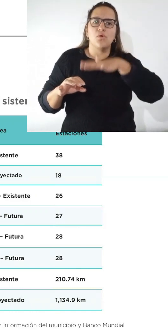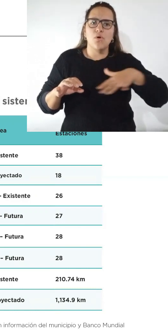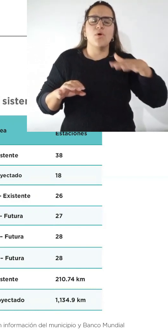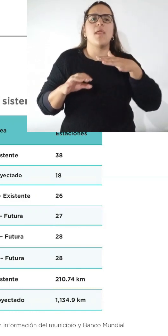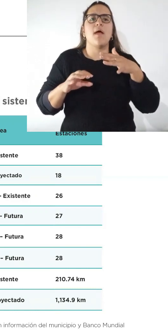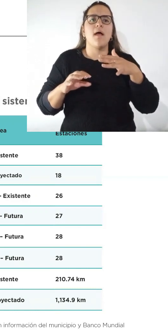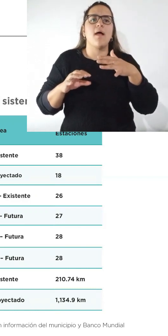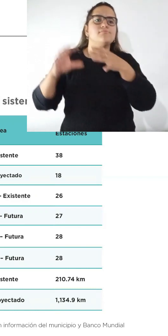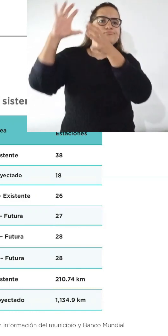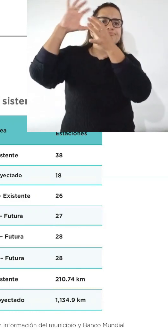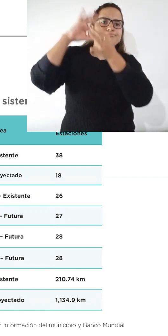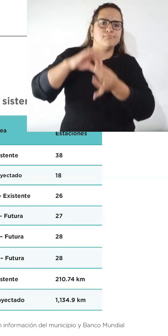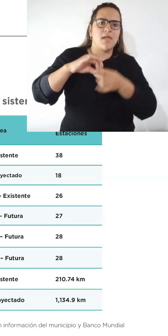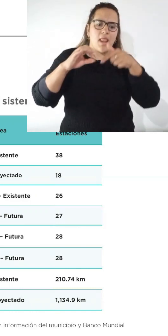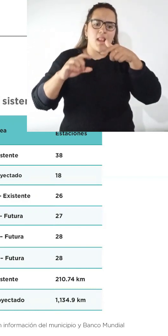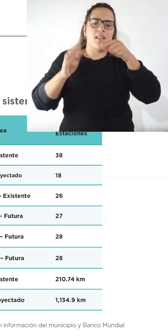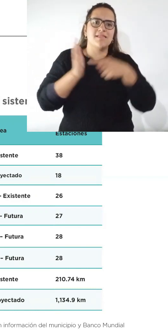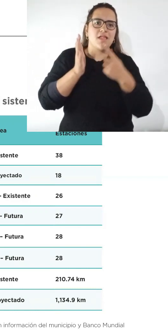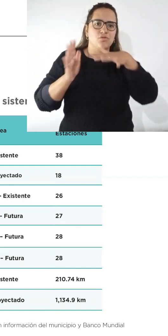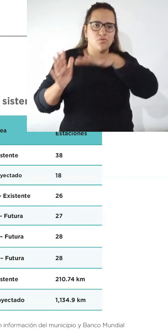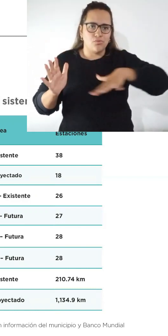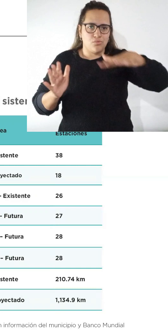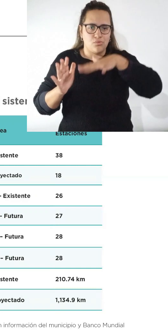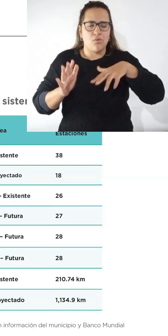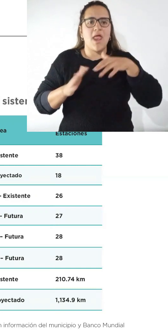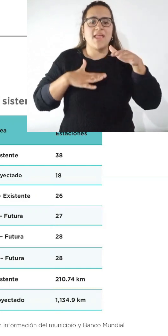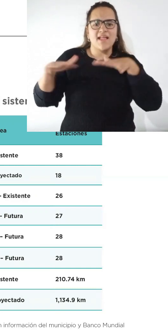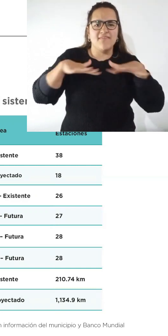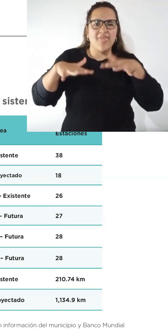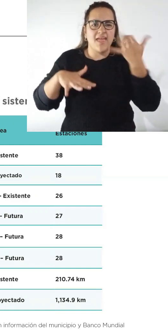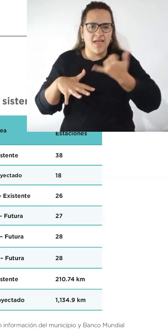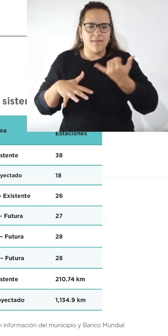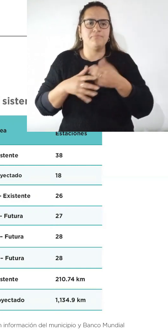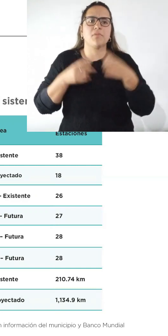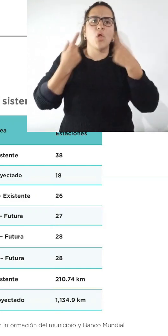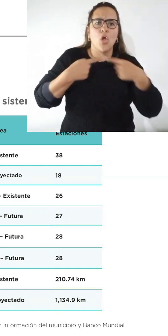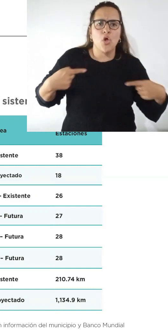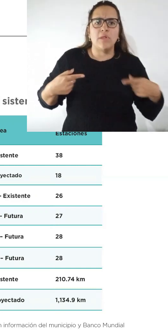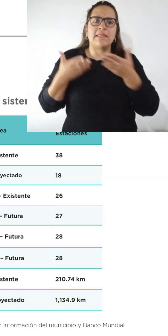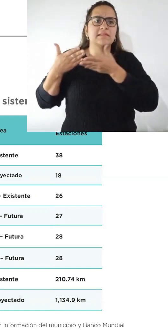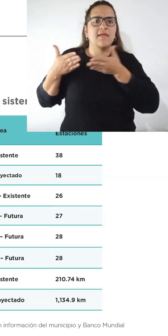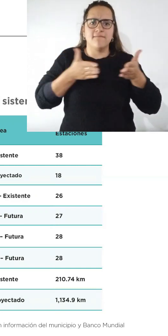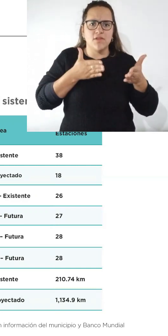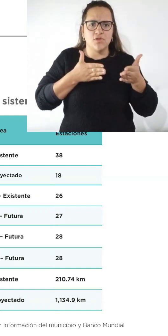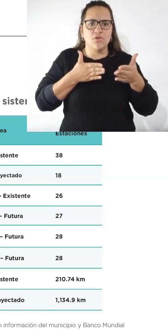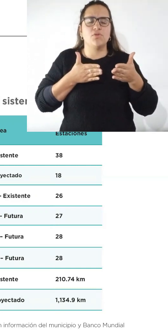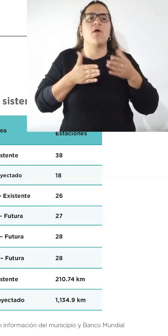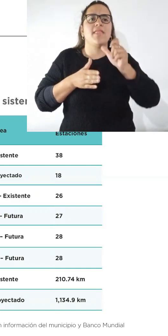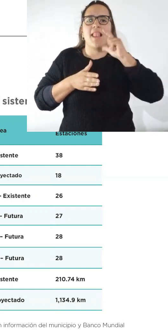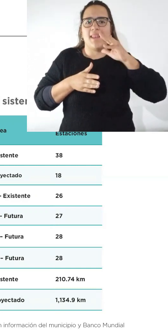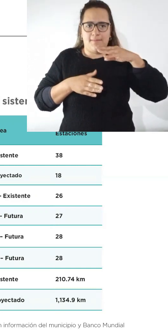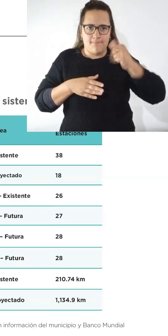esas zonas de periferia con el centro donde está pues toda la actividad de equipamientos y